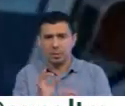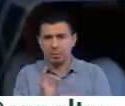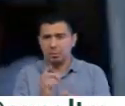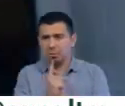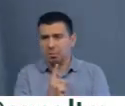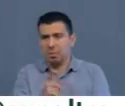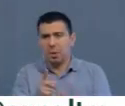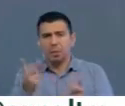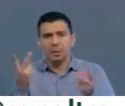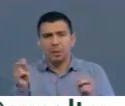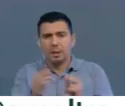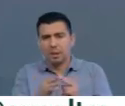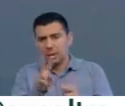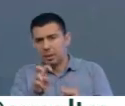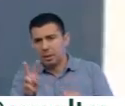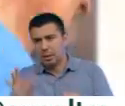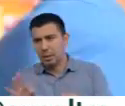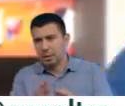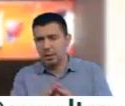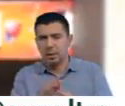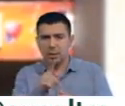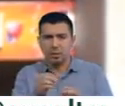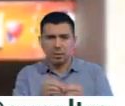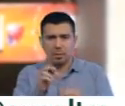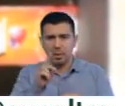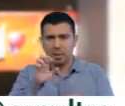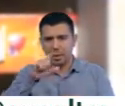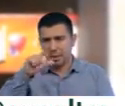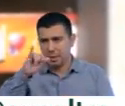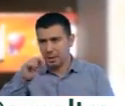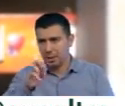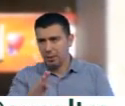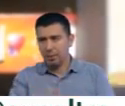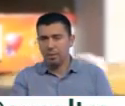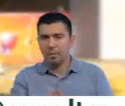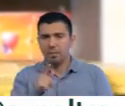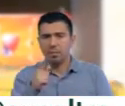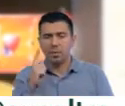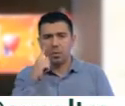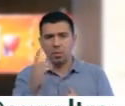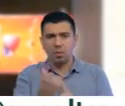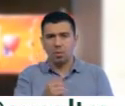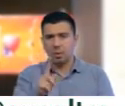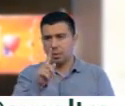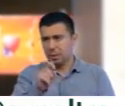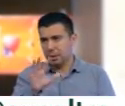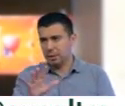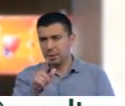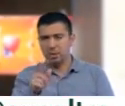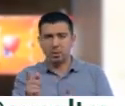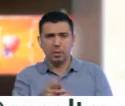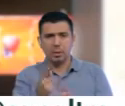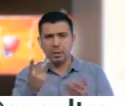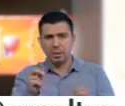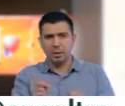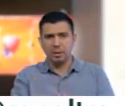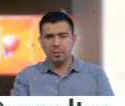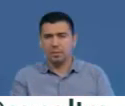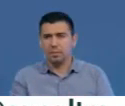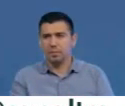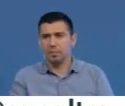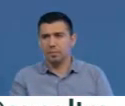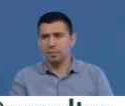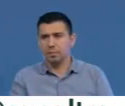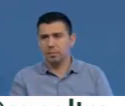los 70 y 73 decibeles. Hoy los hemos encontrado entre 65 y 70